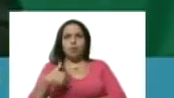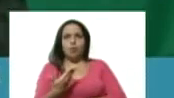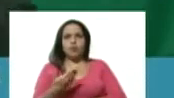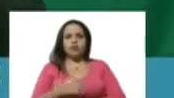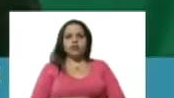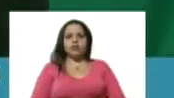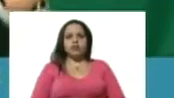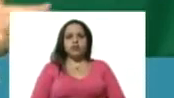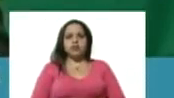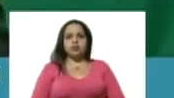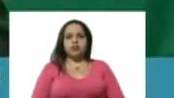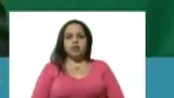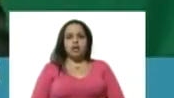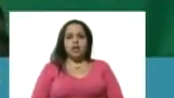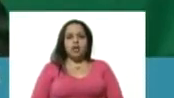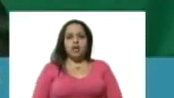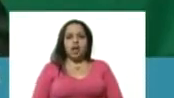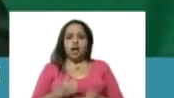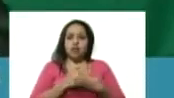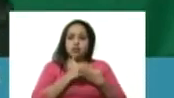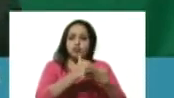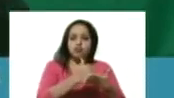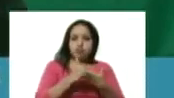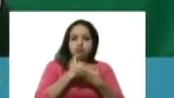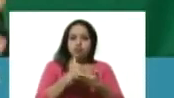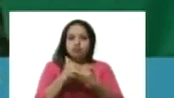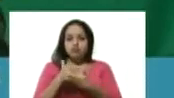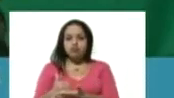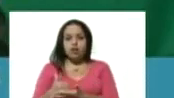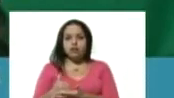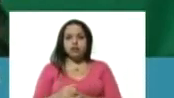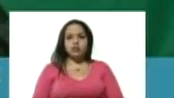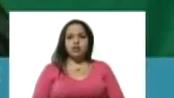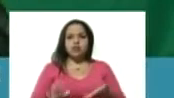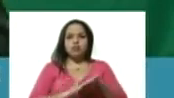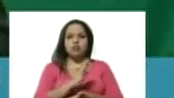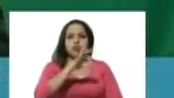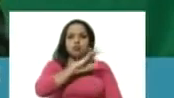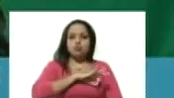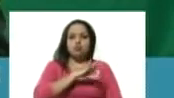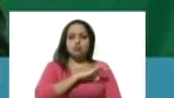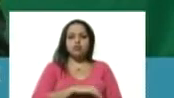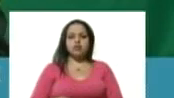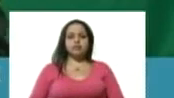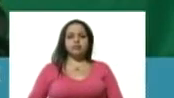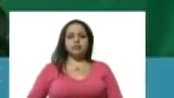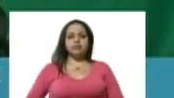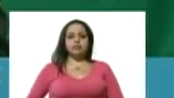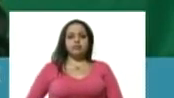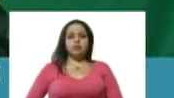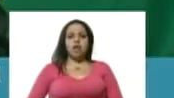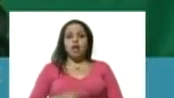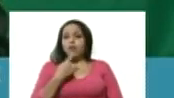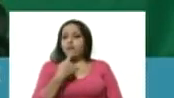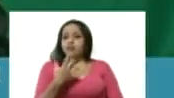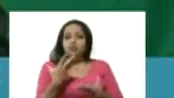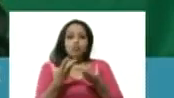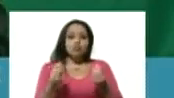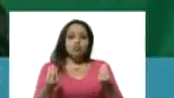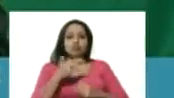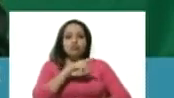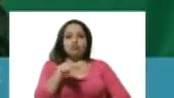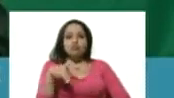sostener también los brazos del ALBA en lo social, sin lugar a dudas, y esto lo han dicho mucho